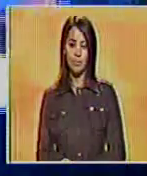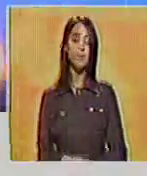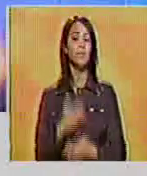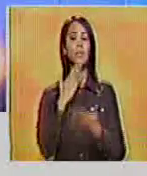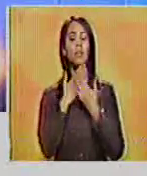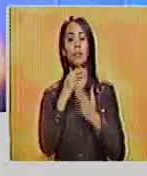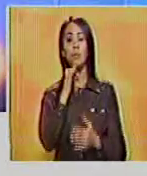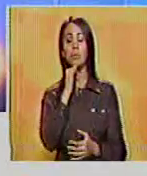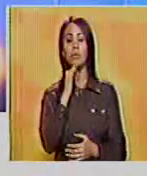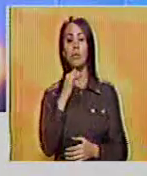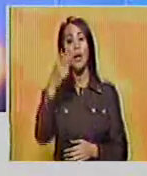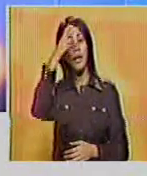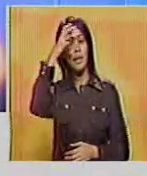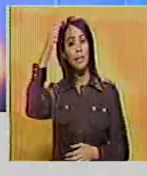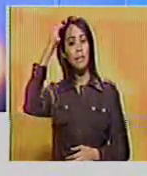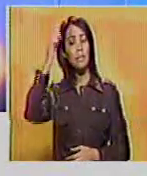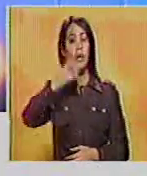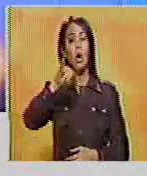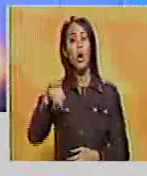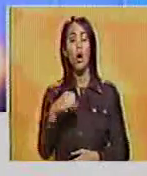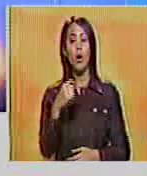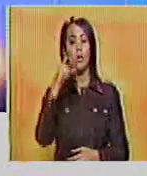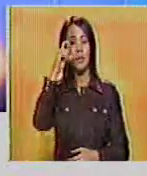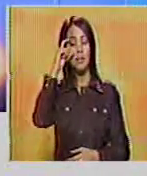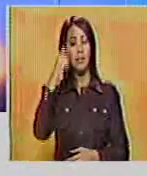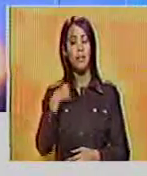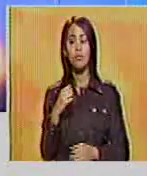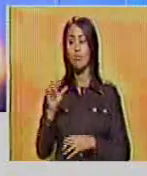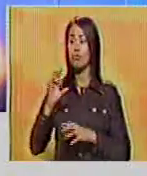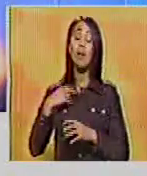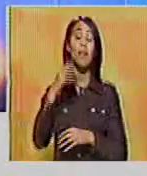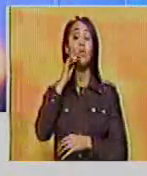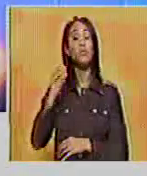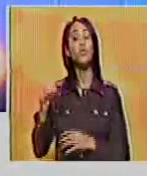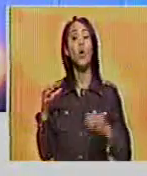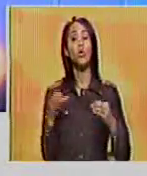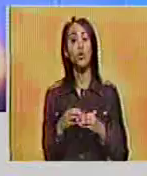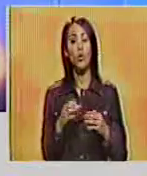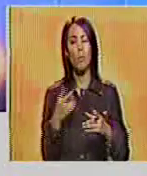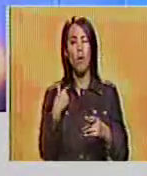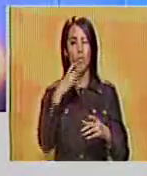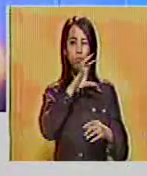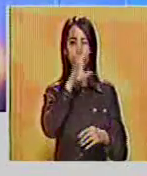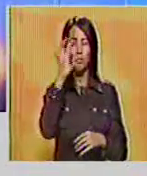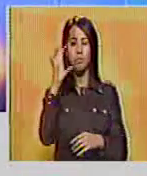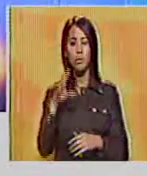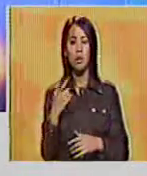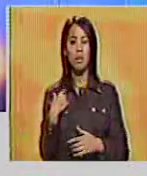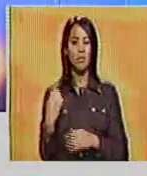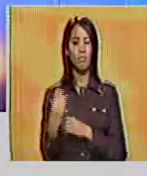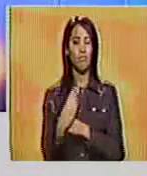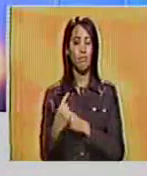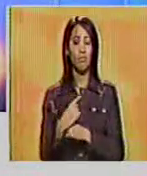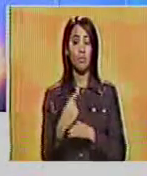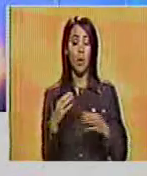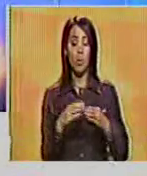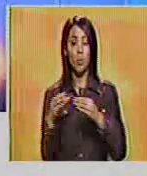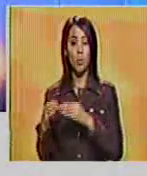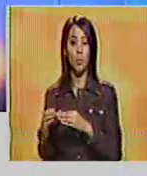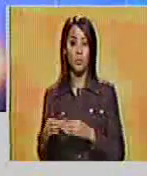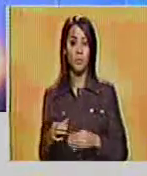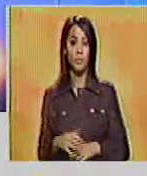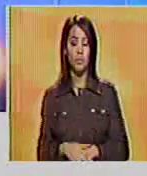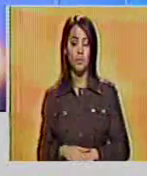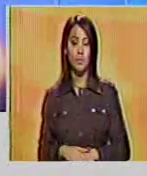hace manuel el canciller de la república jorge arriaza denunció que un grupo de países suramericanos se organizado contra venezuela' de cara a la próxima cumbre